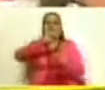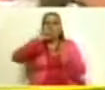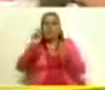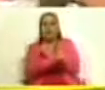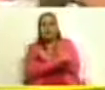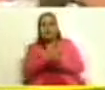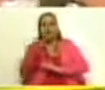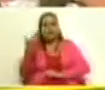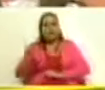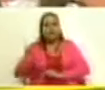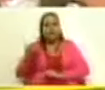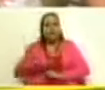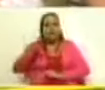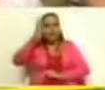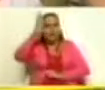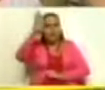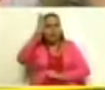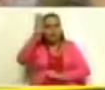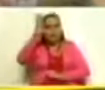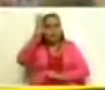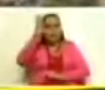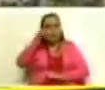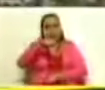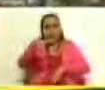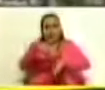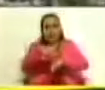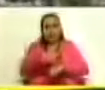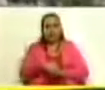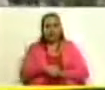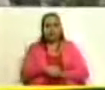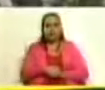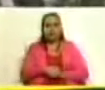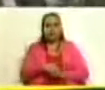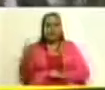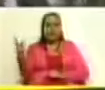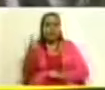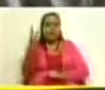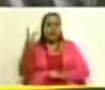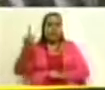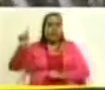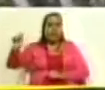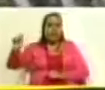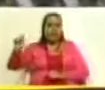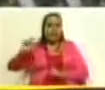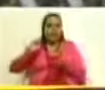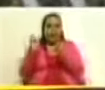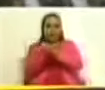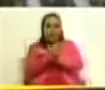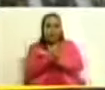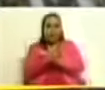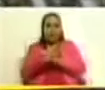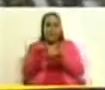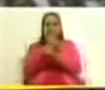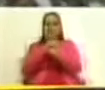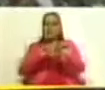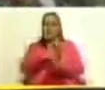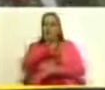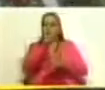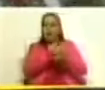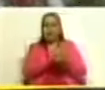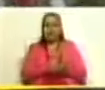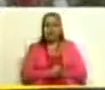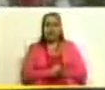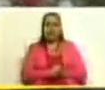transformaciones cruciales para el futuro de nuestra nación. Es la segunda transformación de independencia plena.